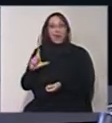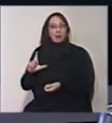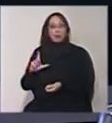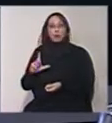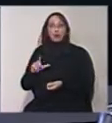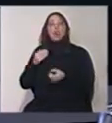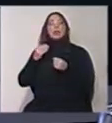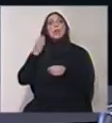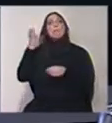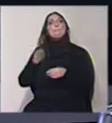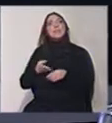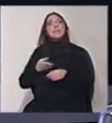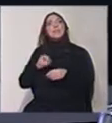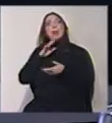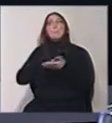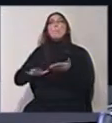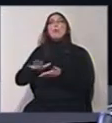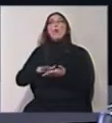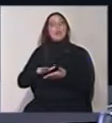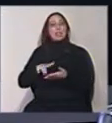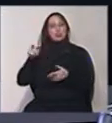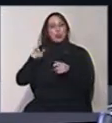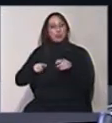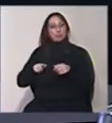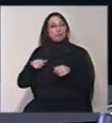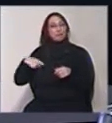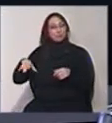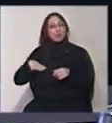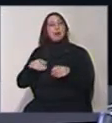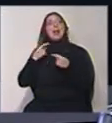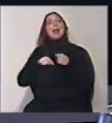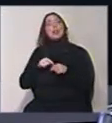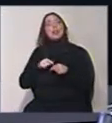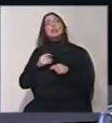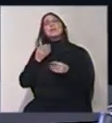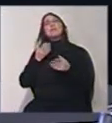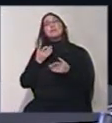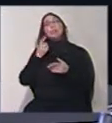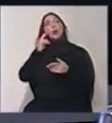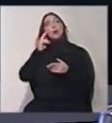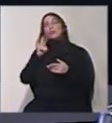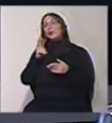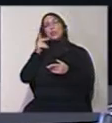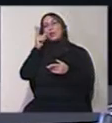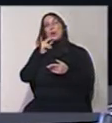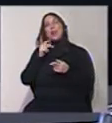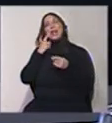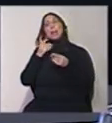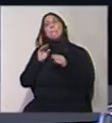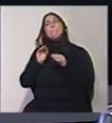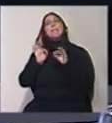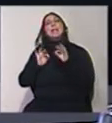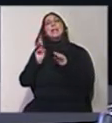la cantidad de población. Y durante mucho tiempo se desestimaron algunos aspectos que, como eran las medidas sustitutivas y